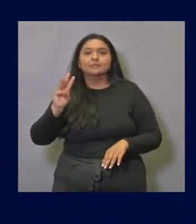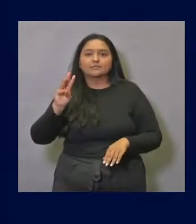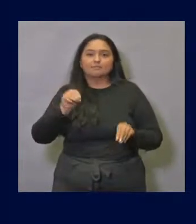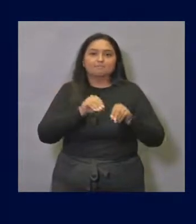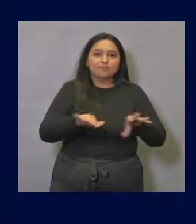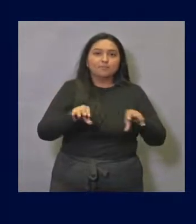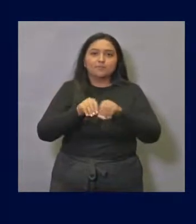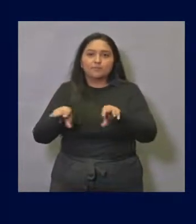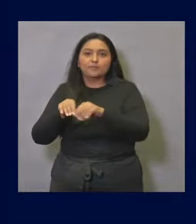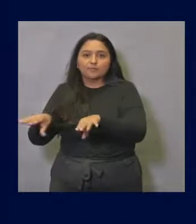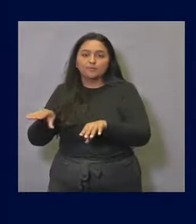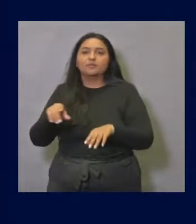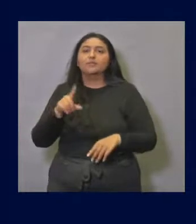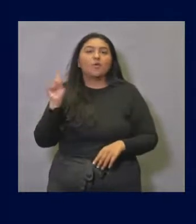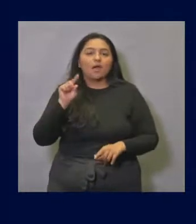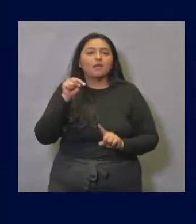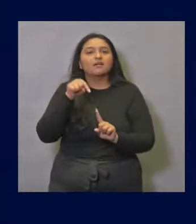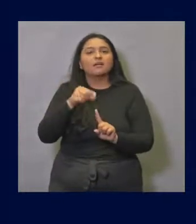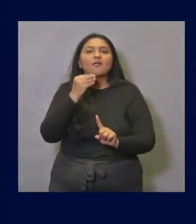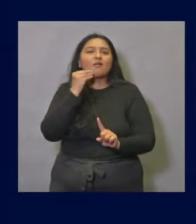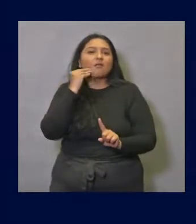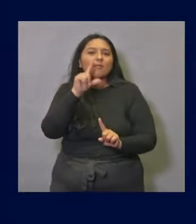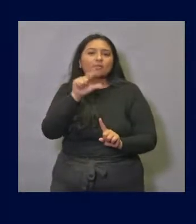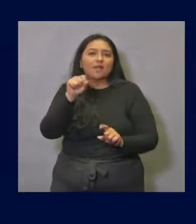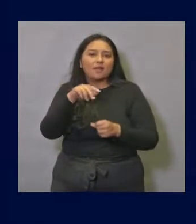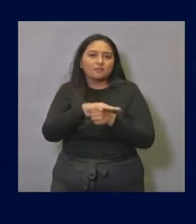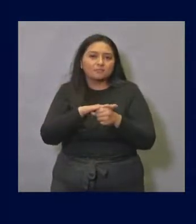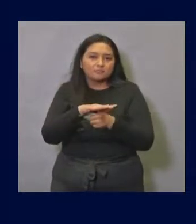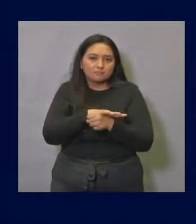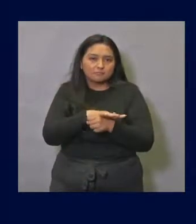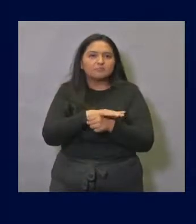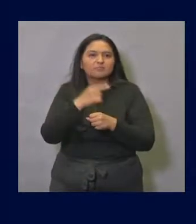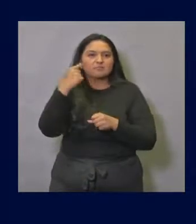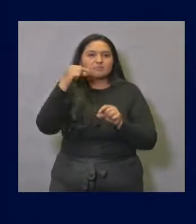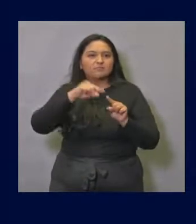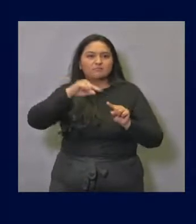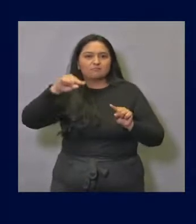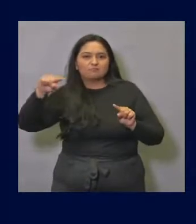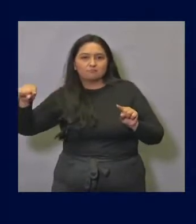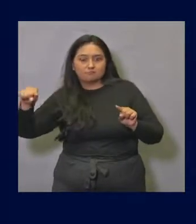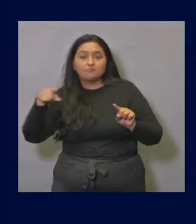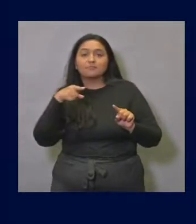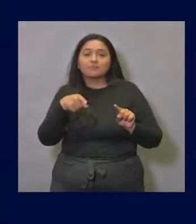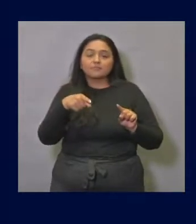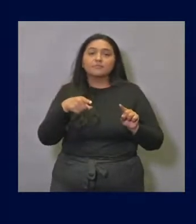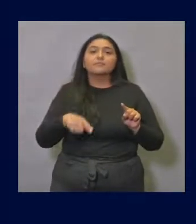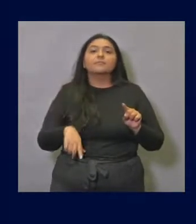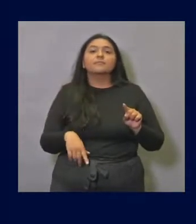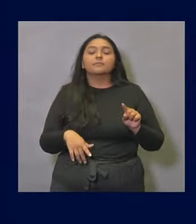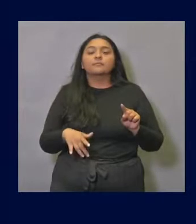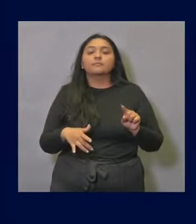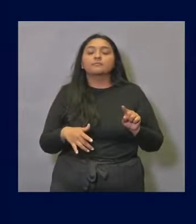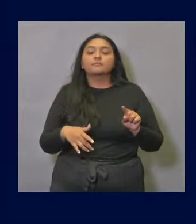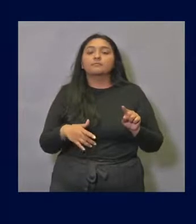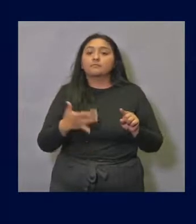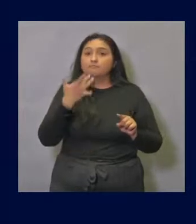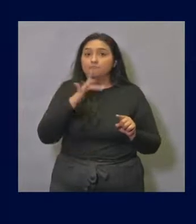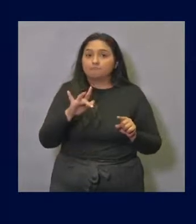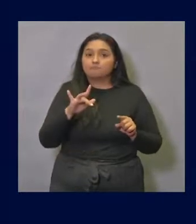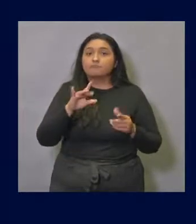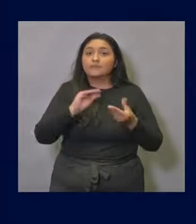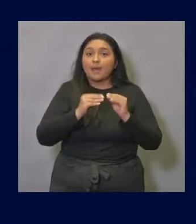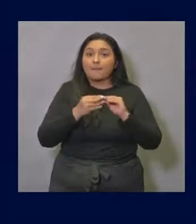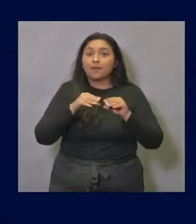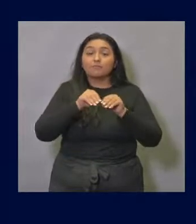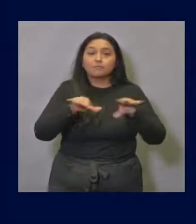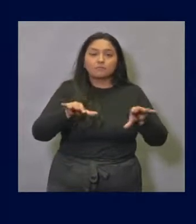se muestran aquí con la línea verde. Afortunadamente, los brotes en estos entornos de alto riesgo disminuyeron y solo